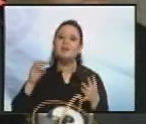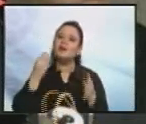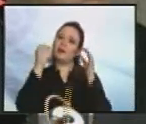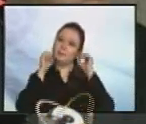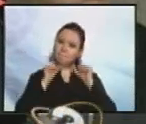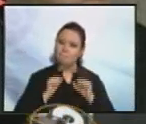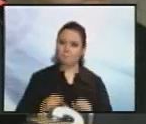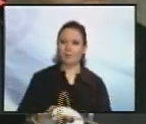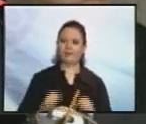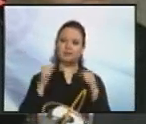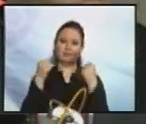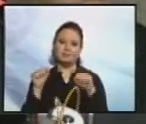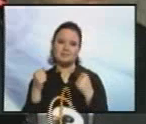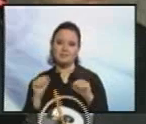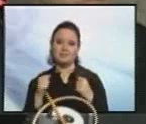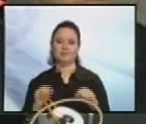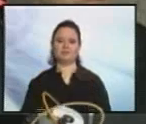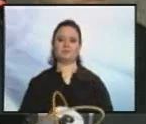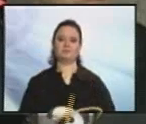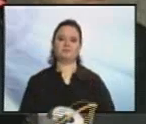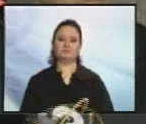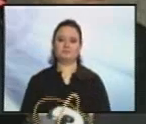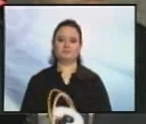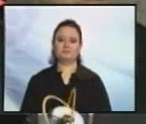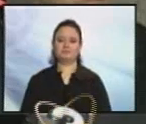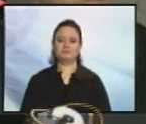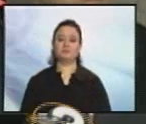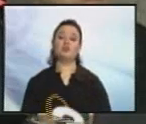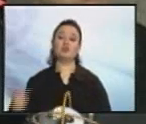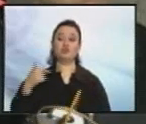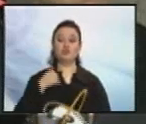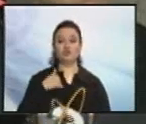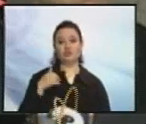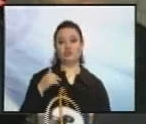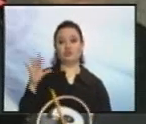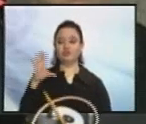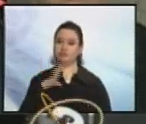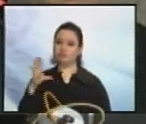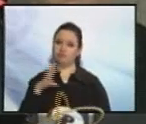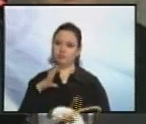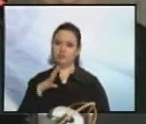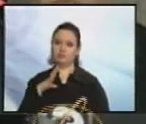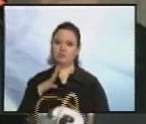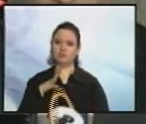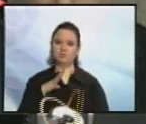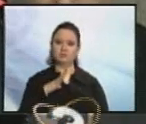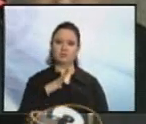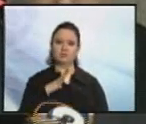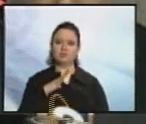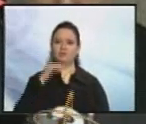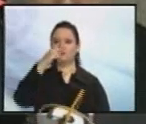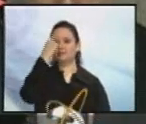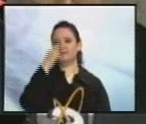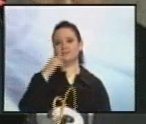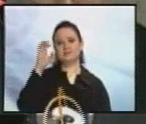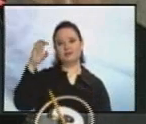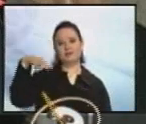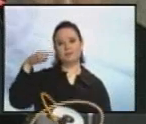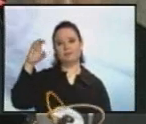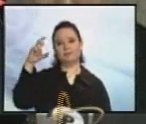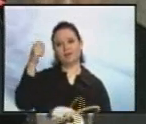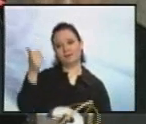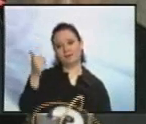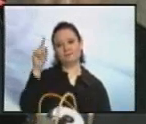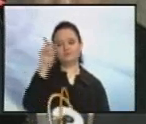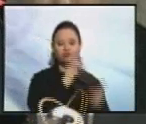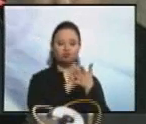pueden ir haciendo. Tuve presente a Séneca advirtiendo